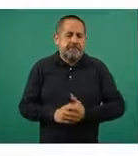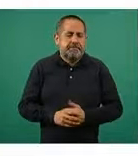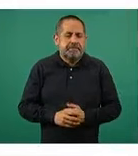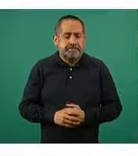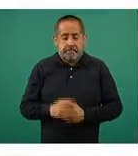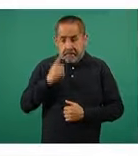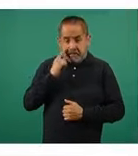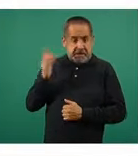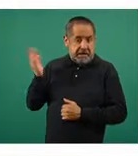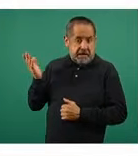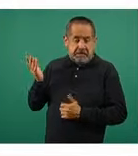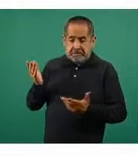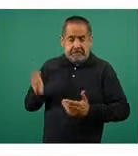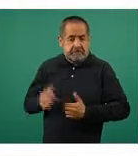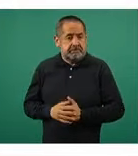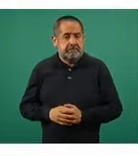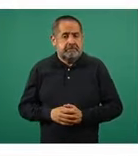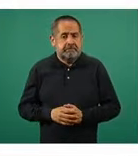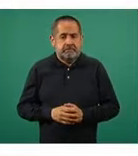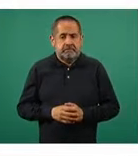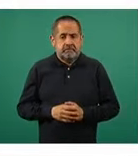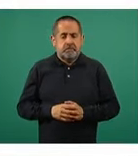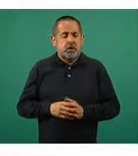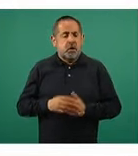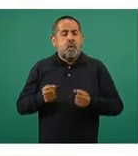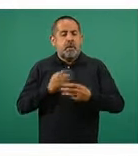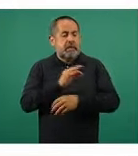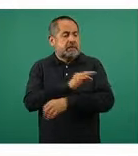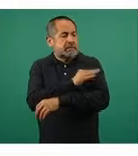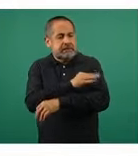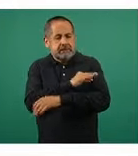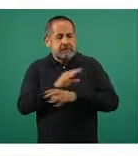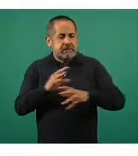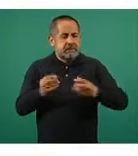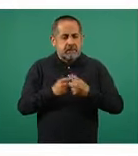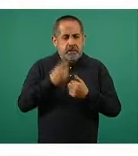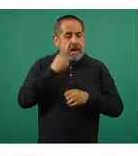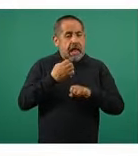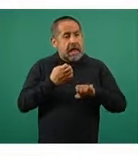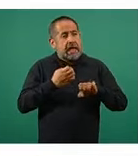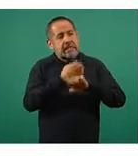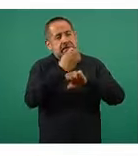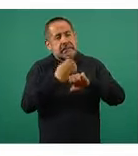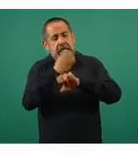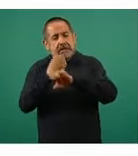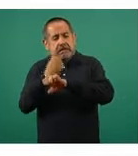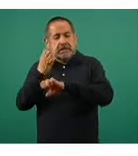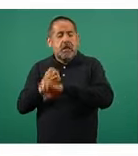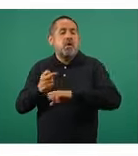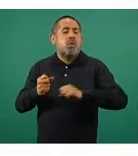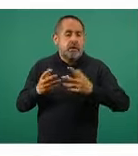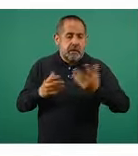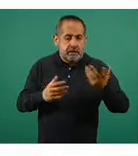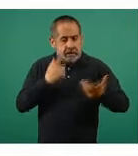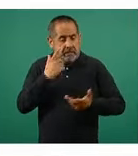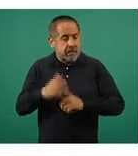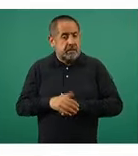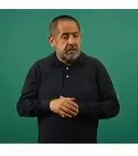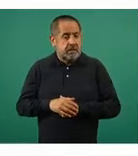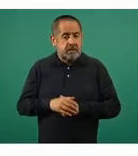el avance precisamente en las dosis aplicadas que tienen para cada una de las entidades federativas. Podemos destacar que